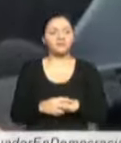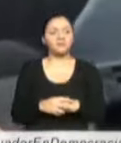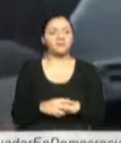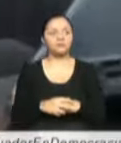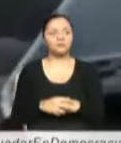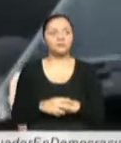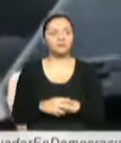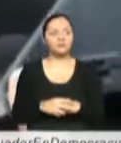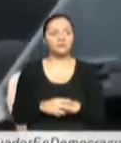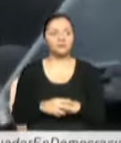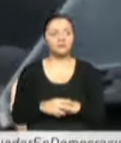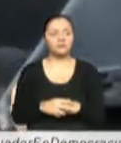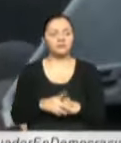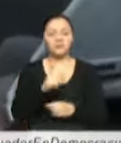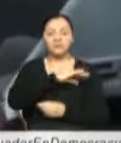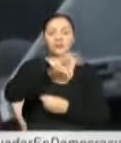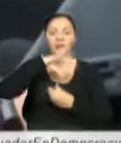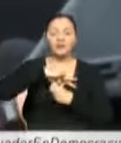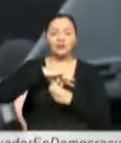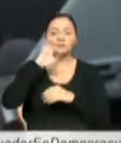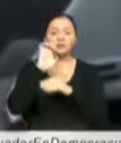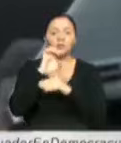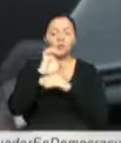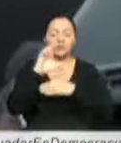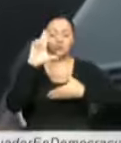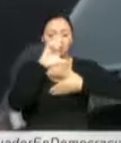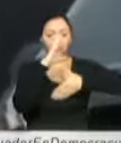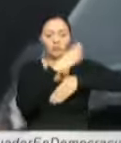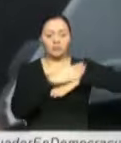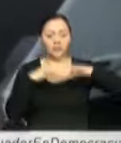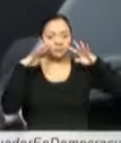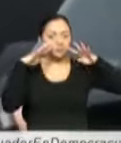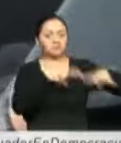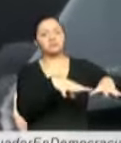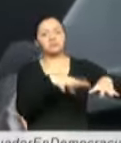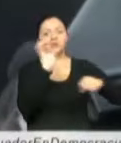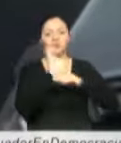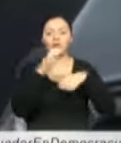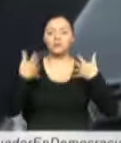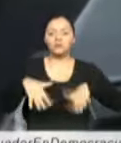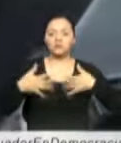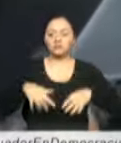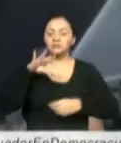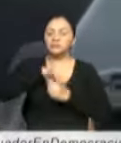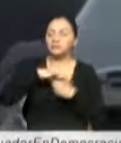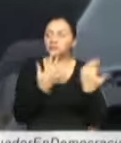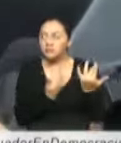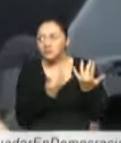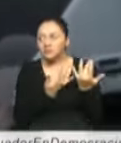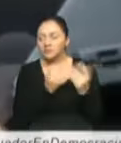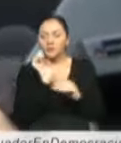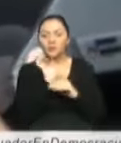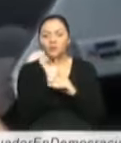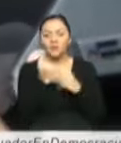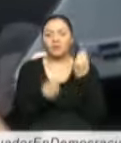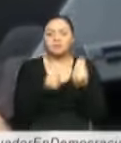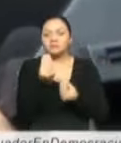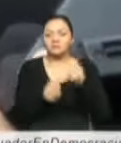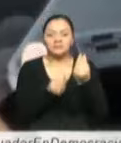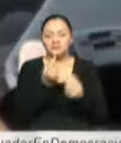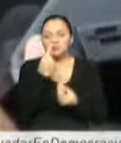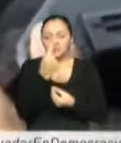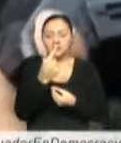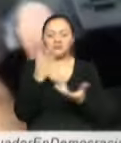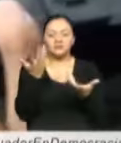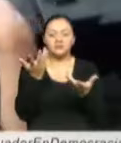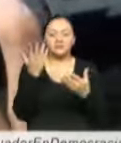también está viendo la elección de Ecuador en estos momentos. La región ve como crucial la votación acá en Ecuador por el momento